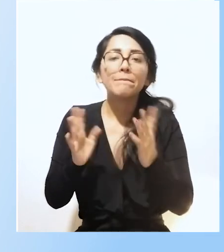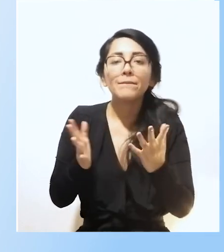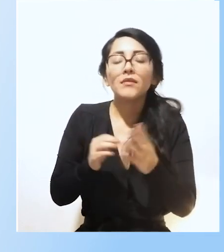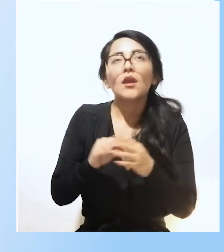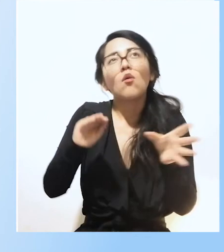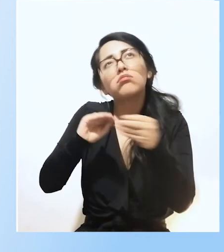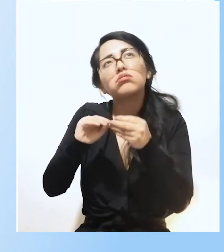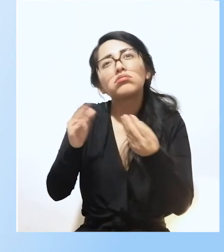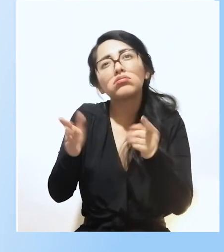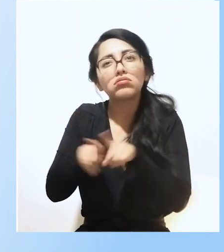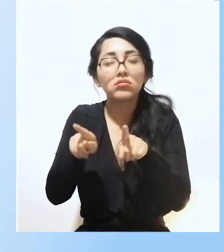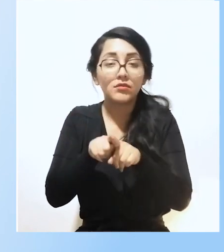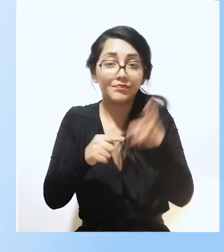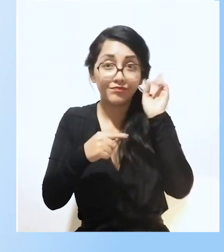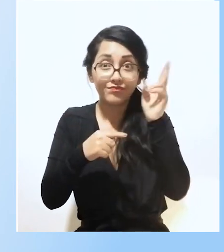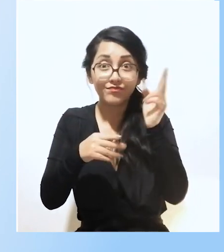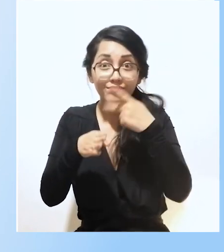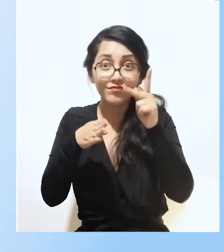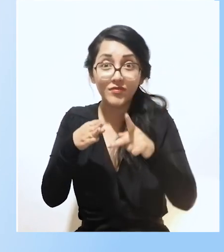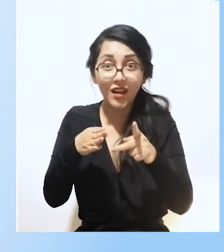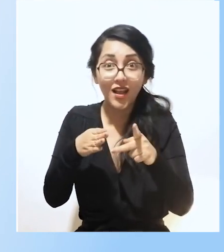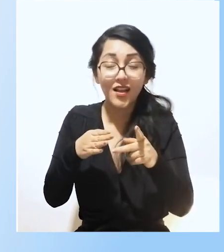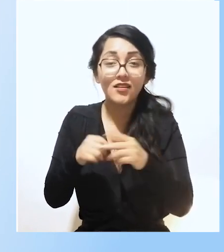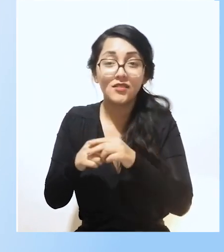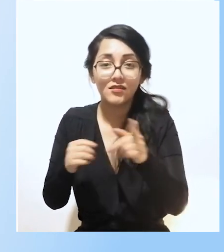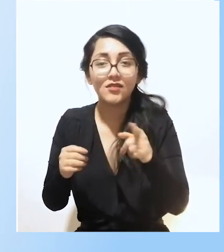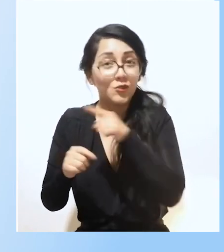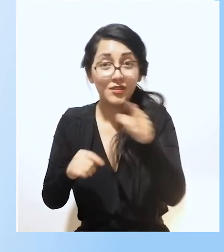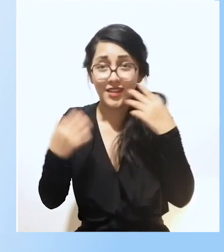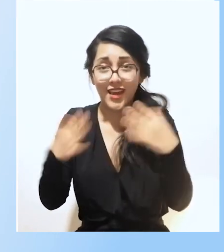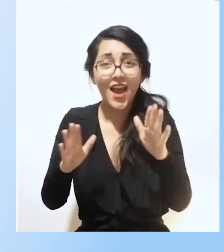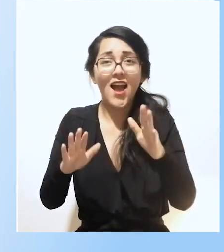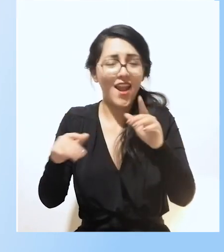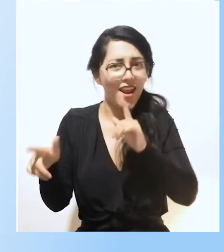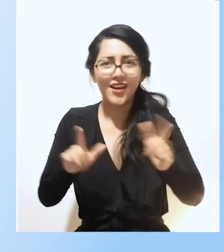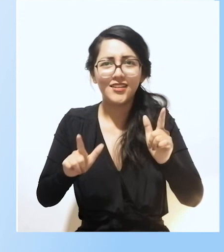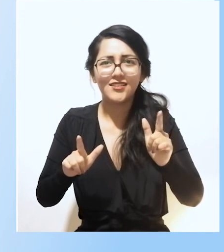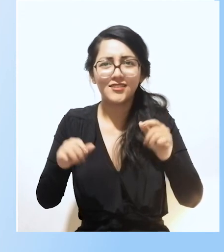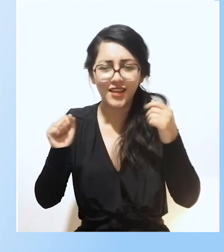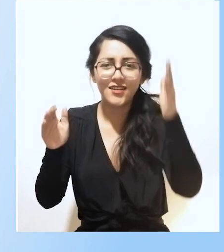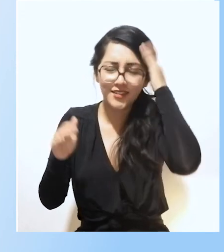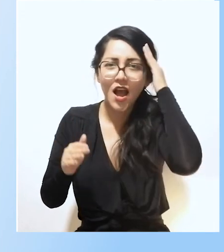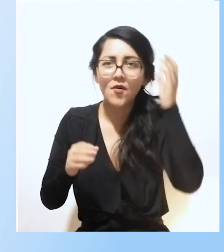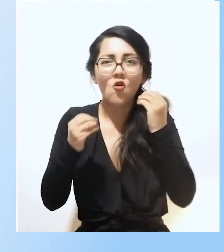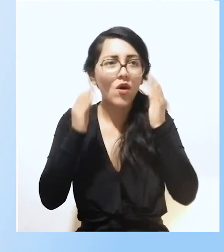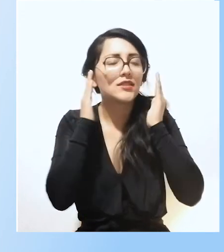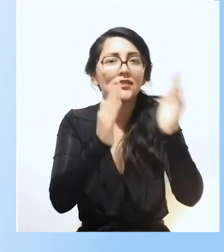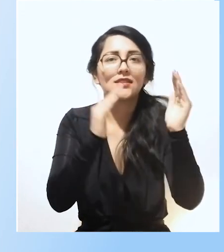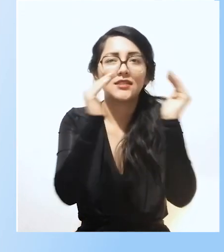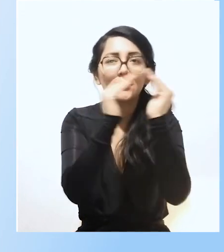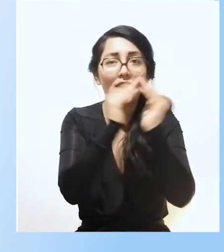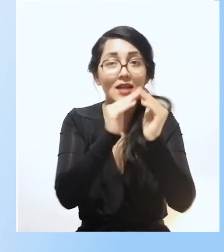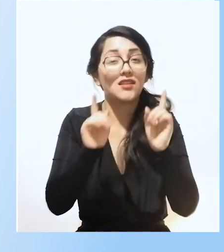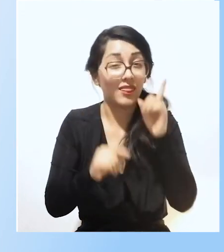el profesional una sola cosa diría. He dicho que está muy preparado, ¿no?, para atender a un niño en la intimidad de su hogar, aunque es